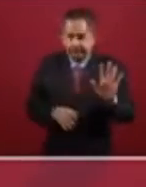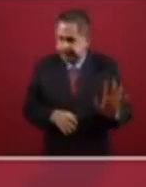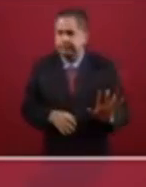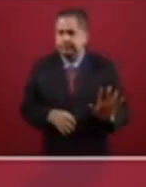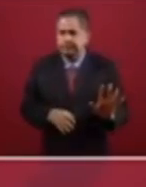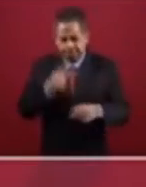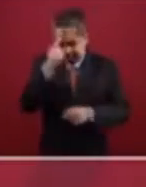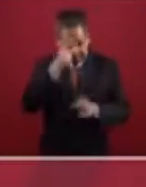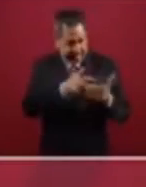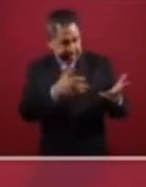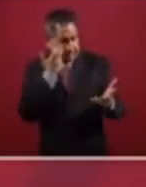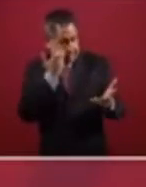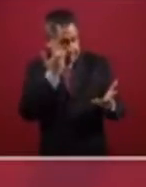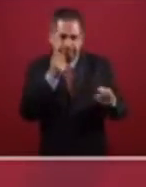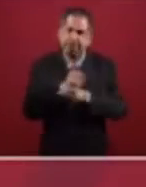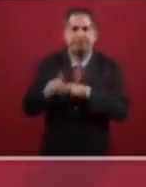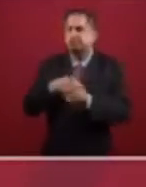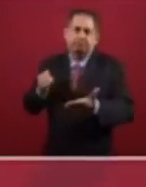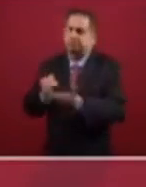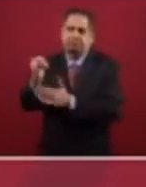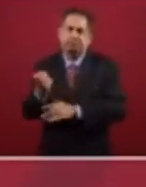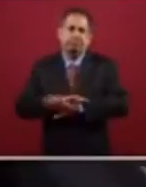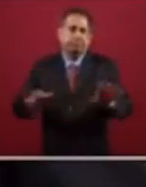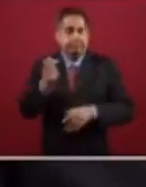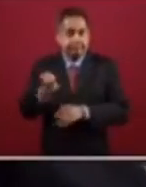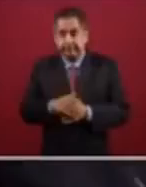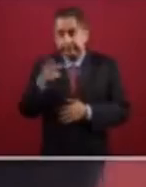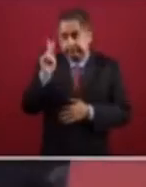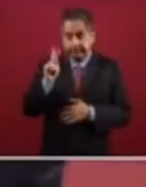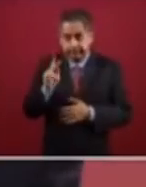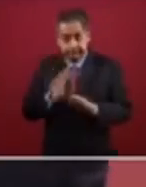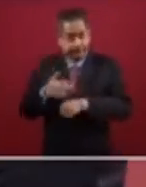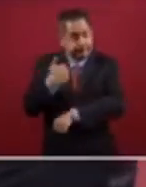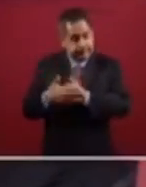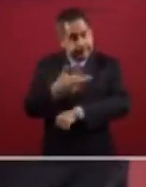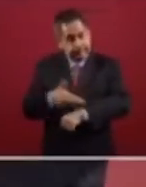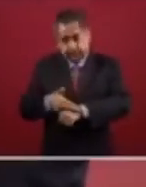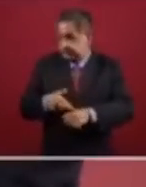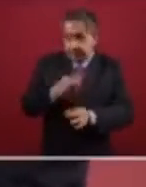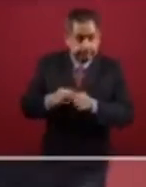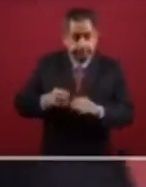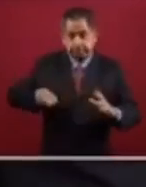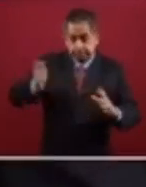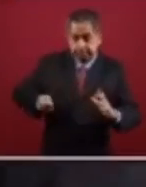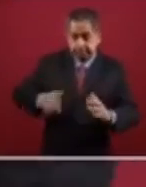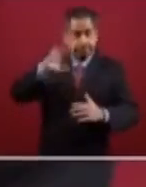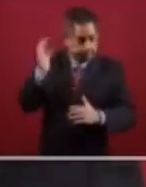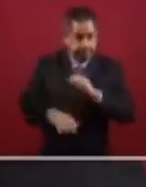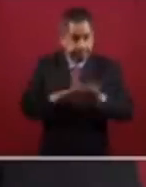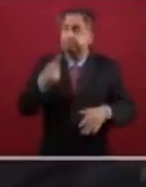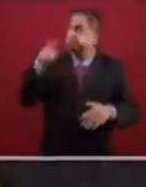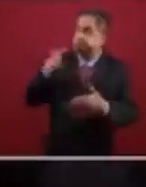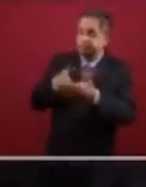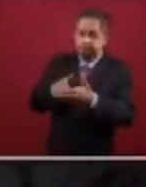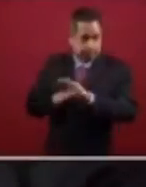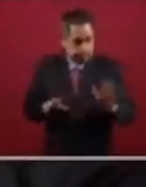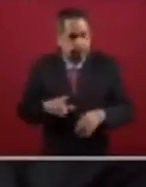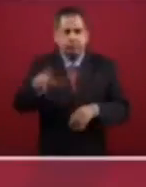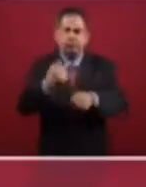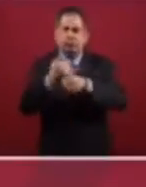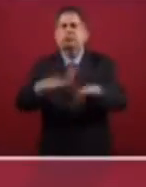Entonces, por eso se tomó esta decisión. Pero, terminando el proceso legal de los amparos, se